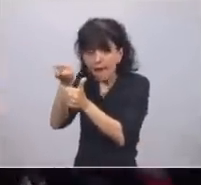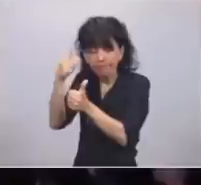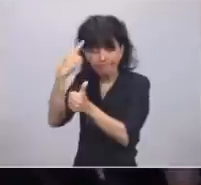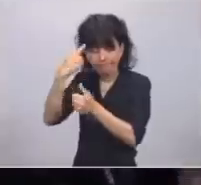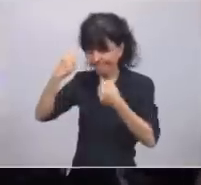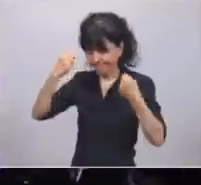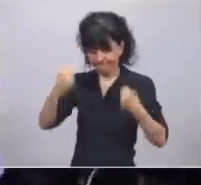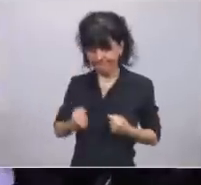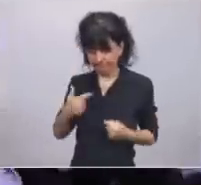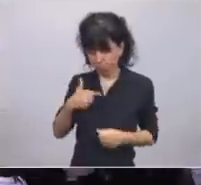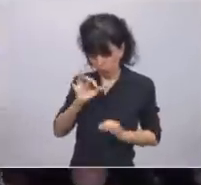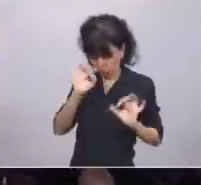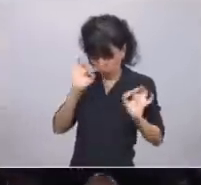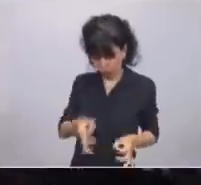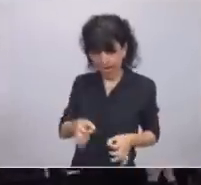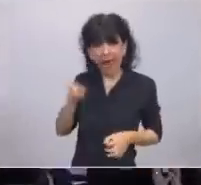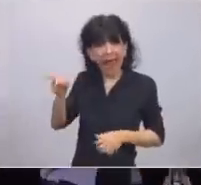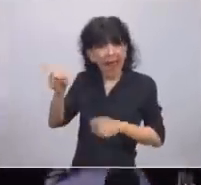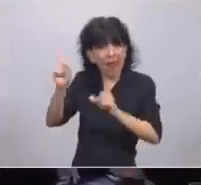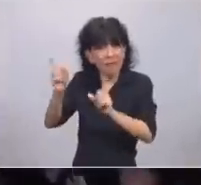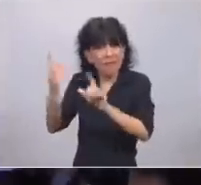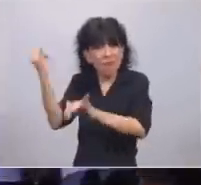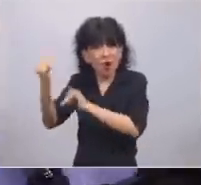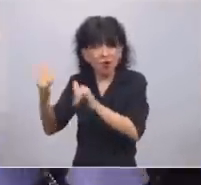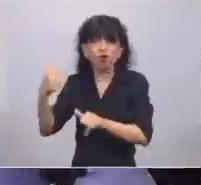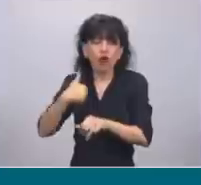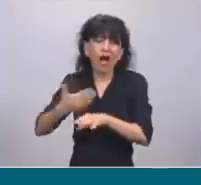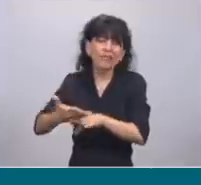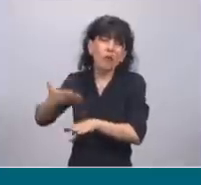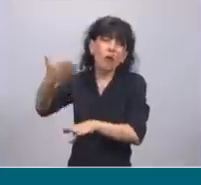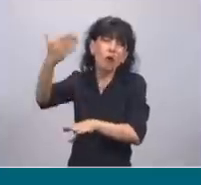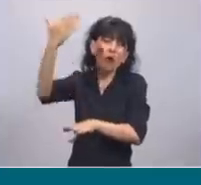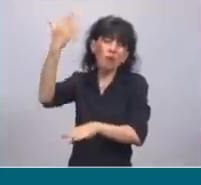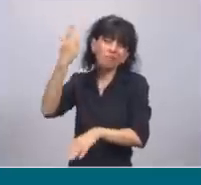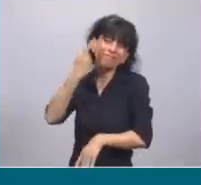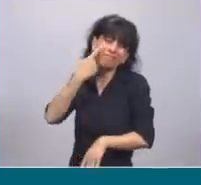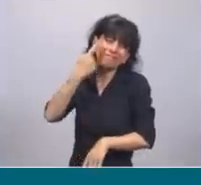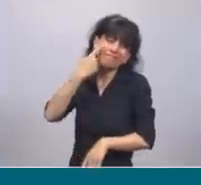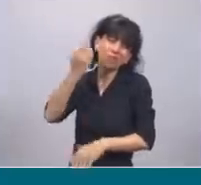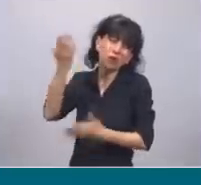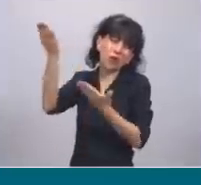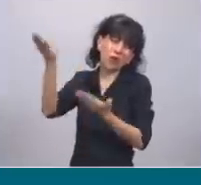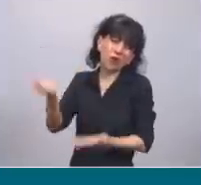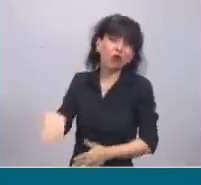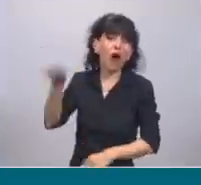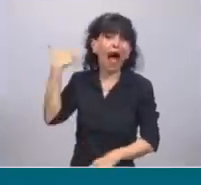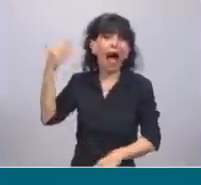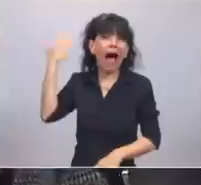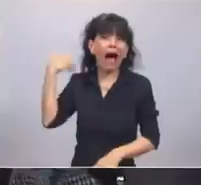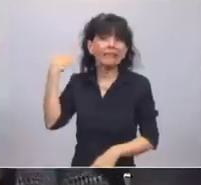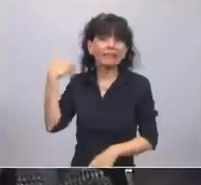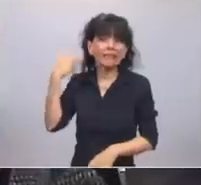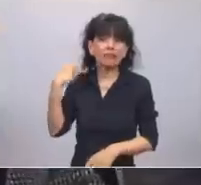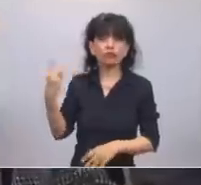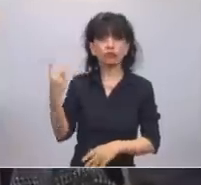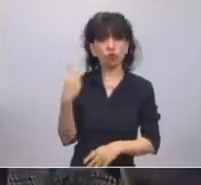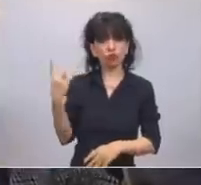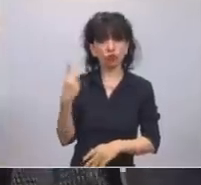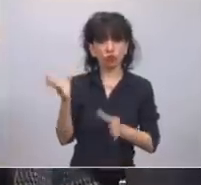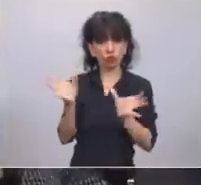a alguien que, como contó, conozco hace muchos años, cuando militábamos en lugares